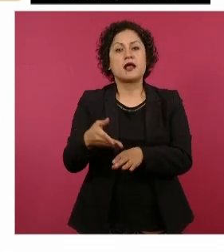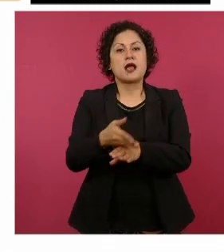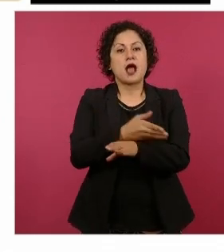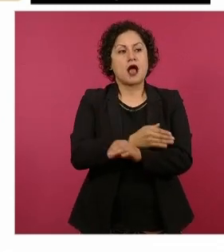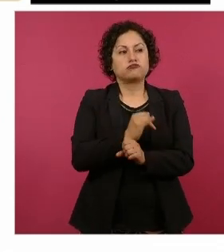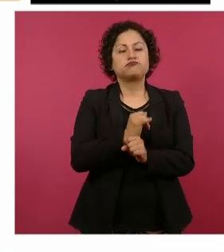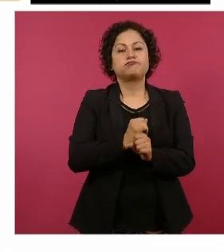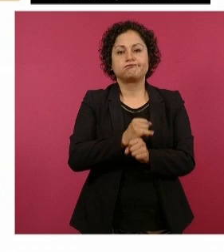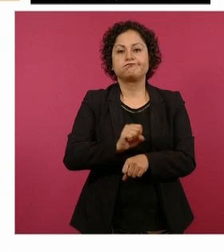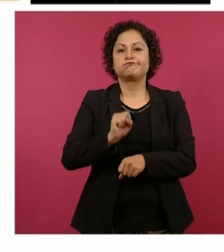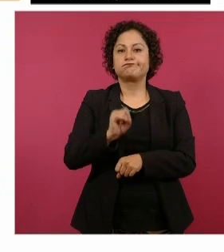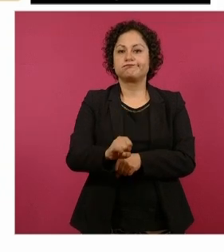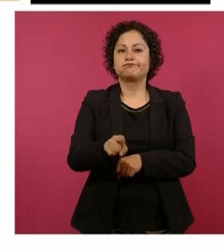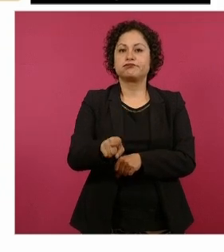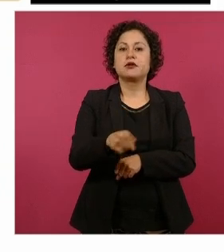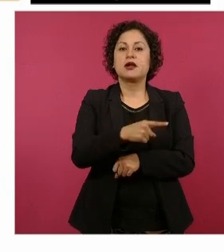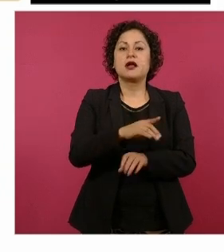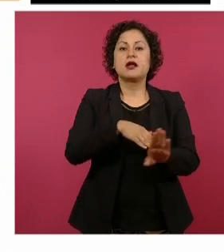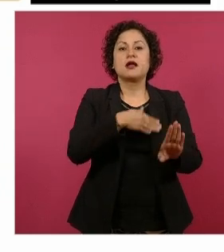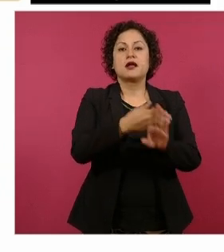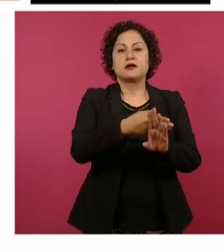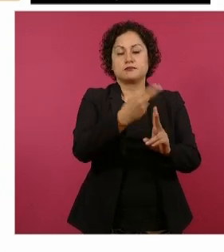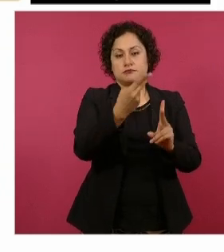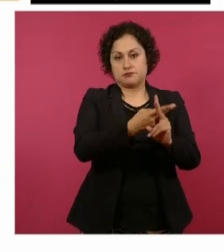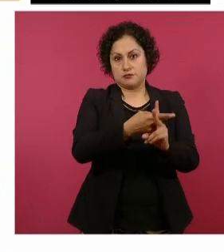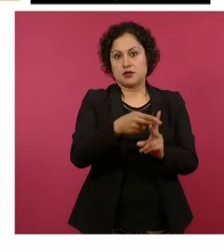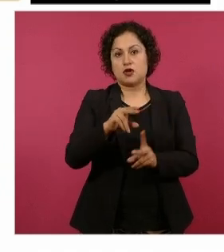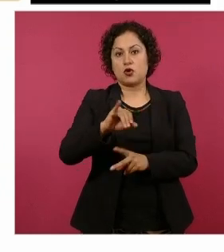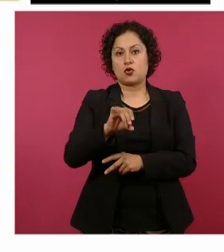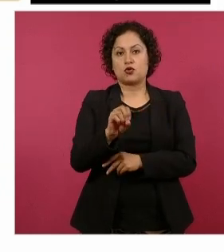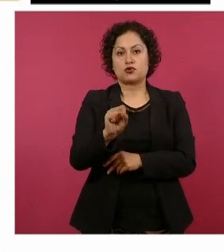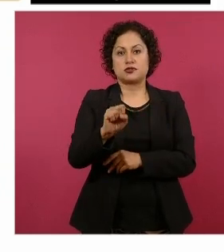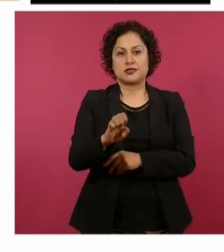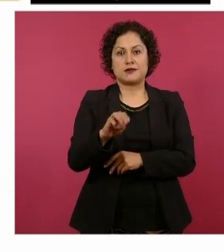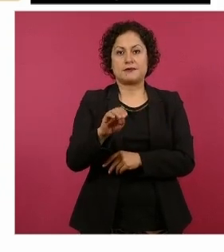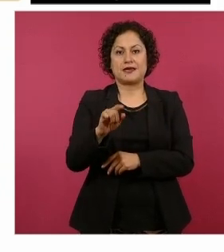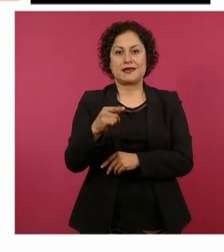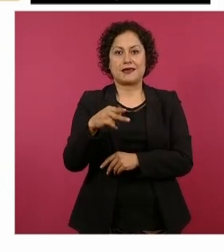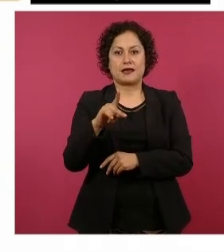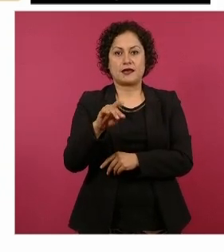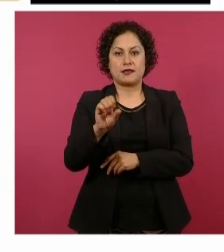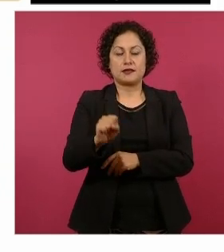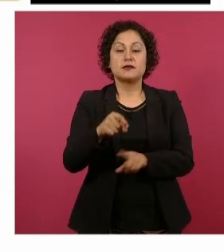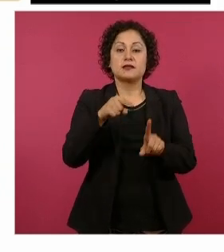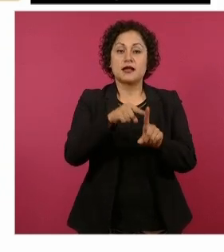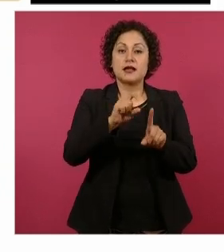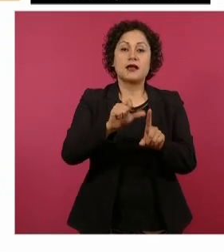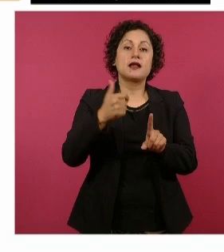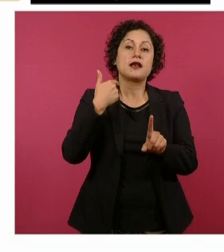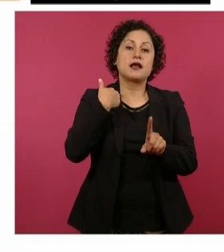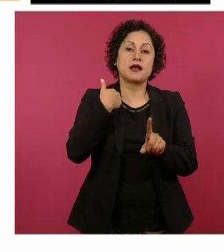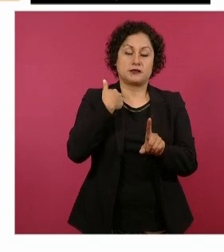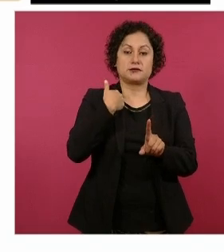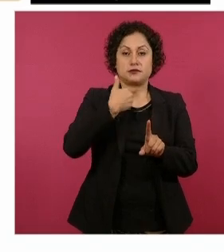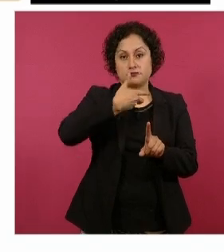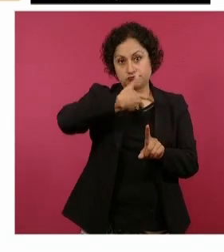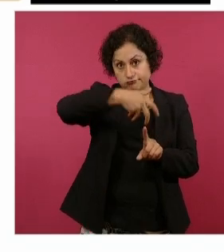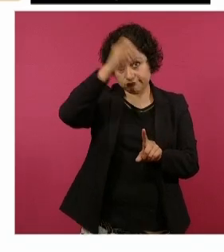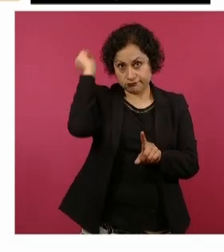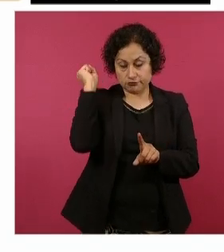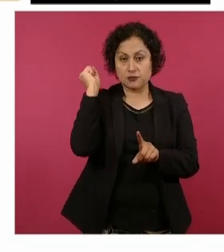calificado en agravio de José Melquiades. Él era precandidato a presidente municipal de La